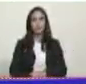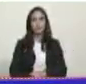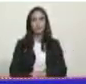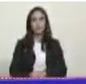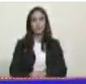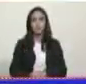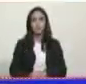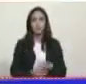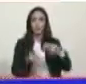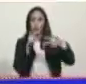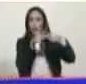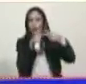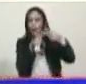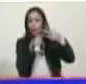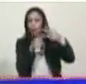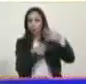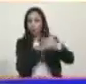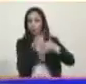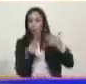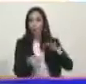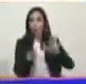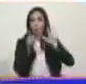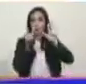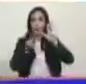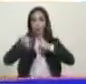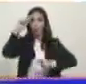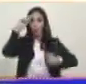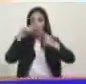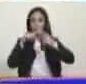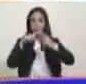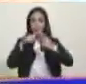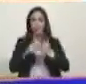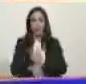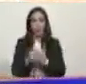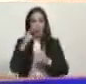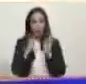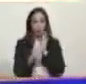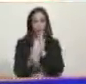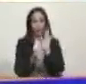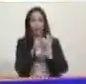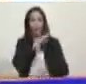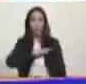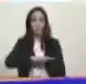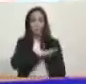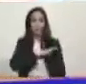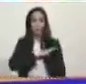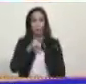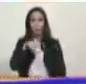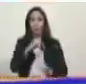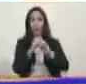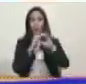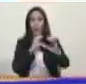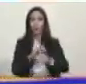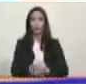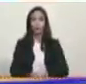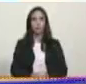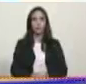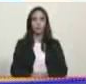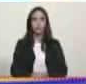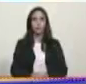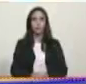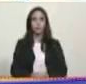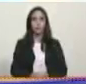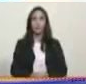Cada uno de estos vértices deben convertir en una gran misión del transporte. Y cada uno